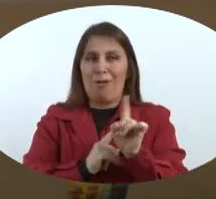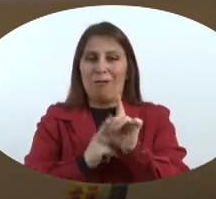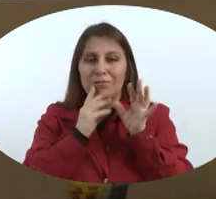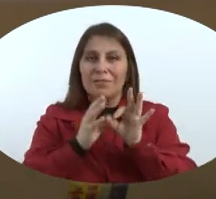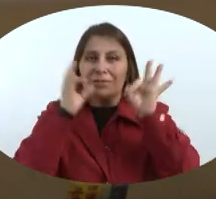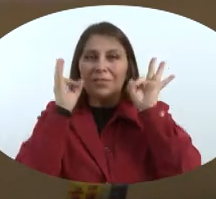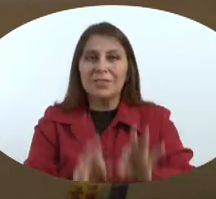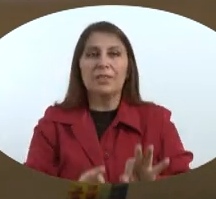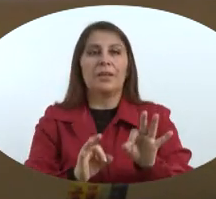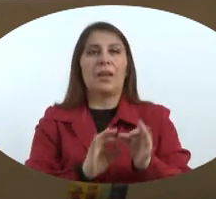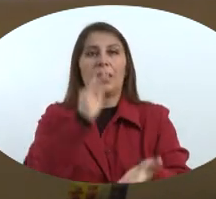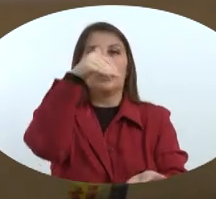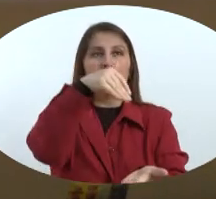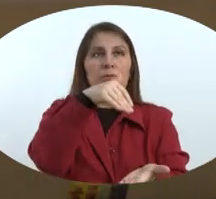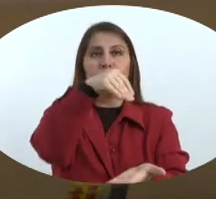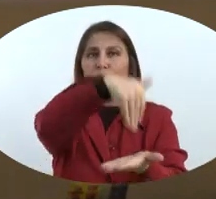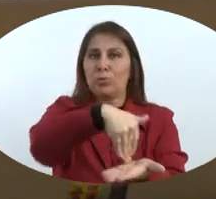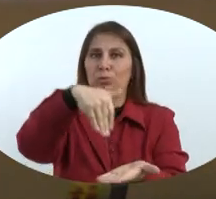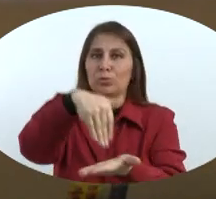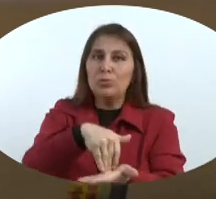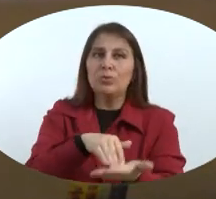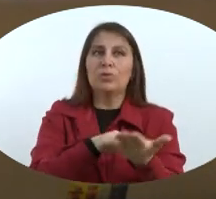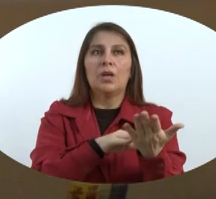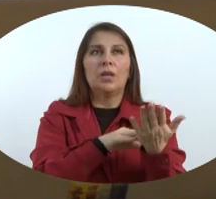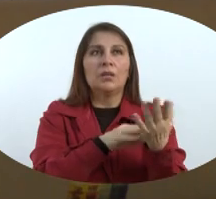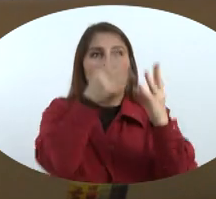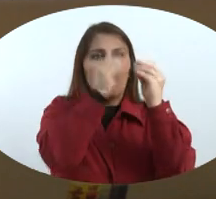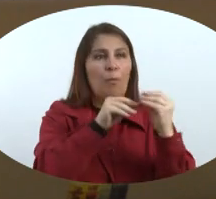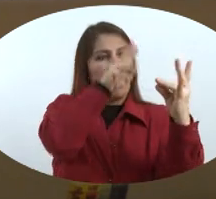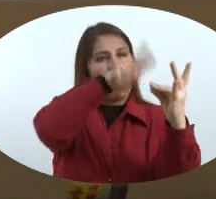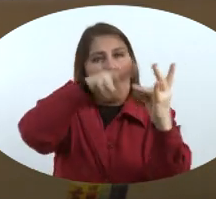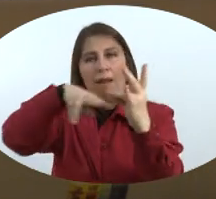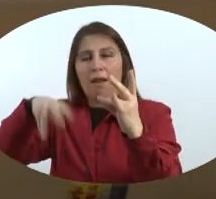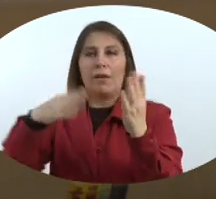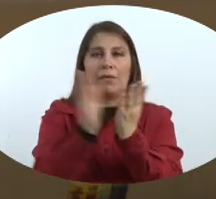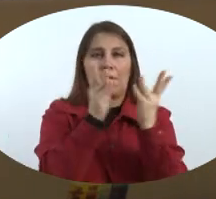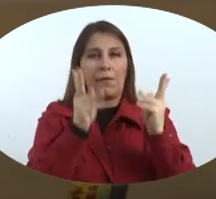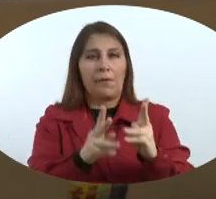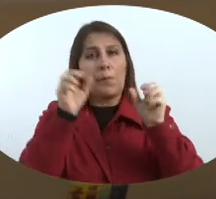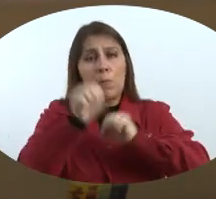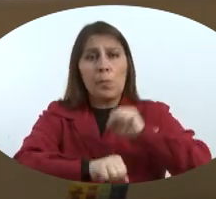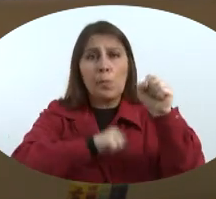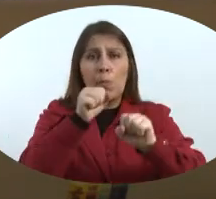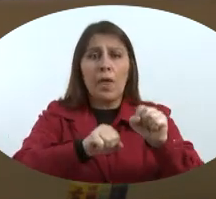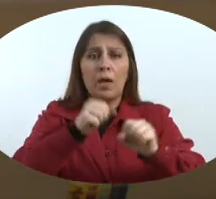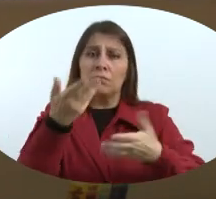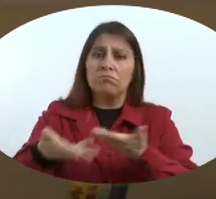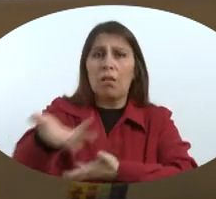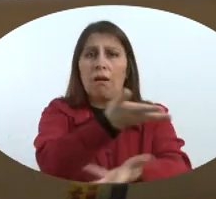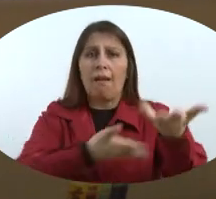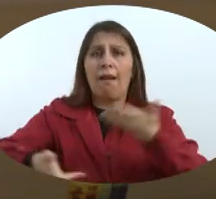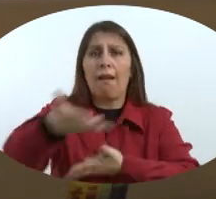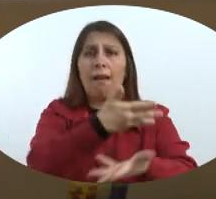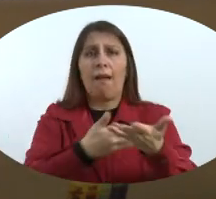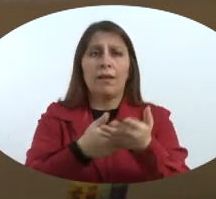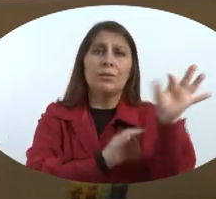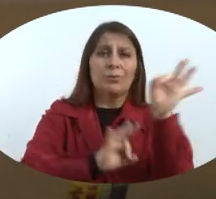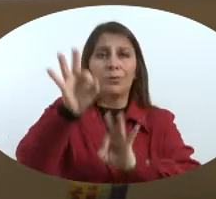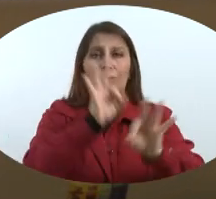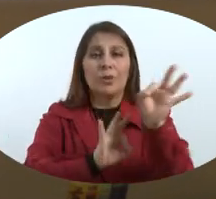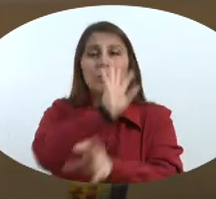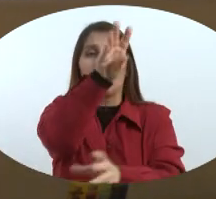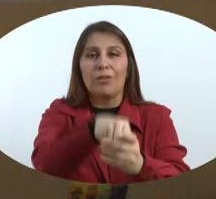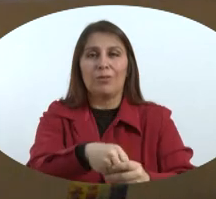la voz si las diferentes lecturas como lo venía mencionando el estudiantado se puedan plasmar en escenarios de discusión y